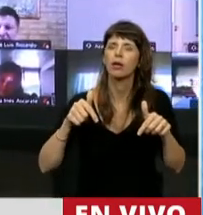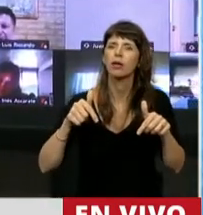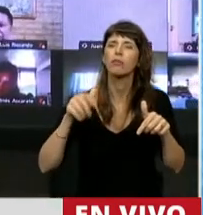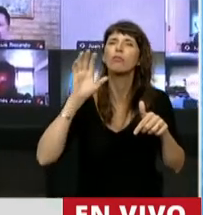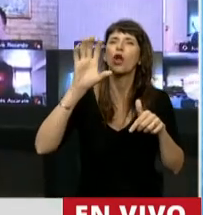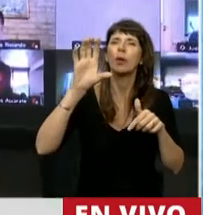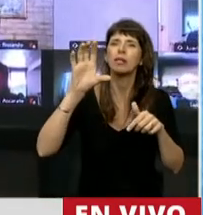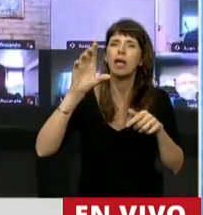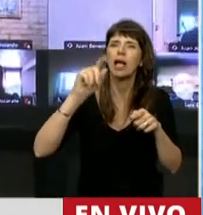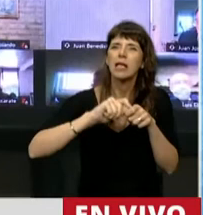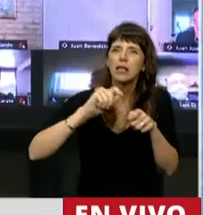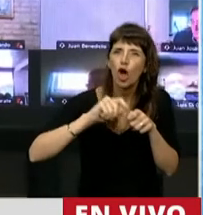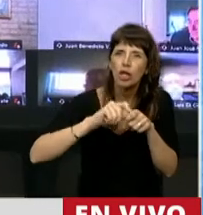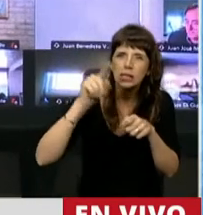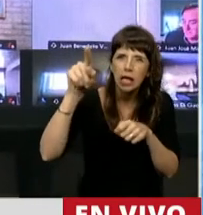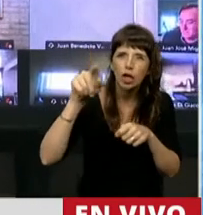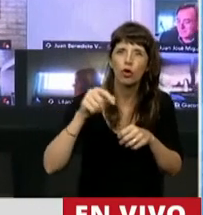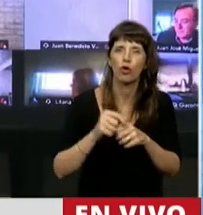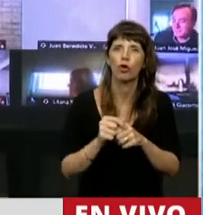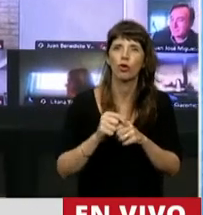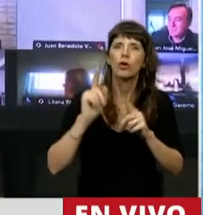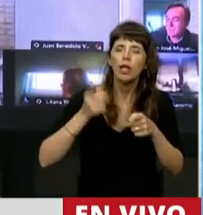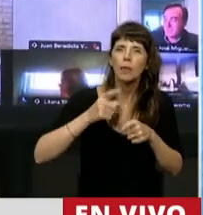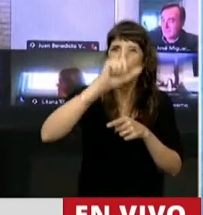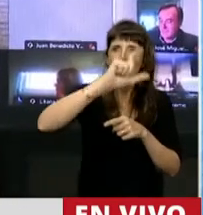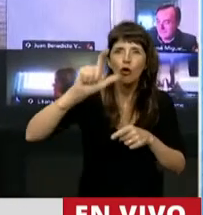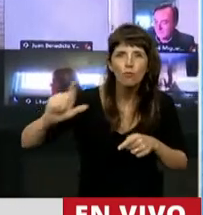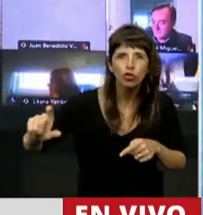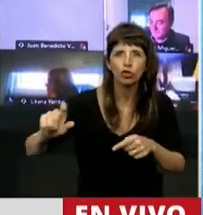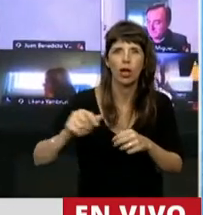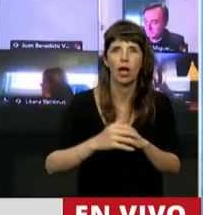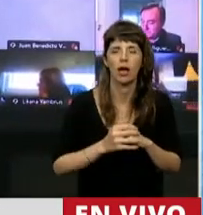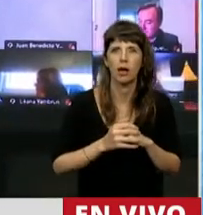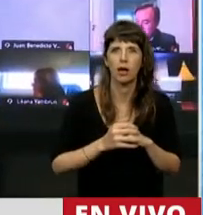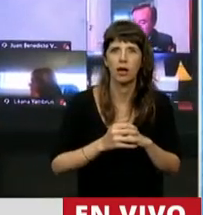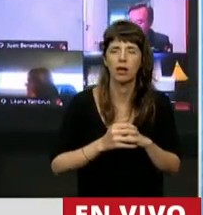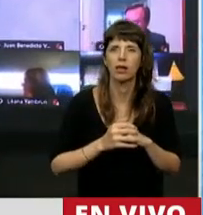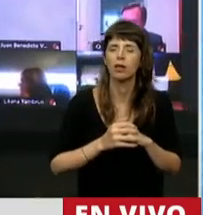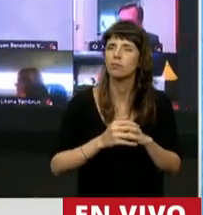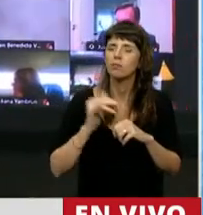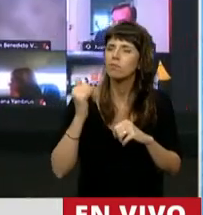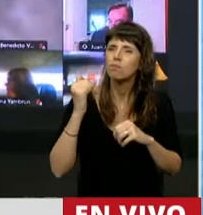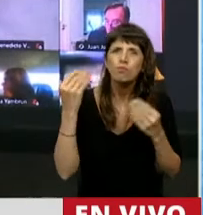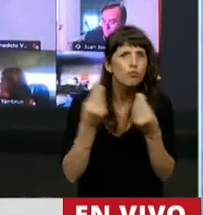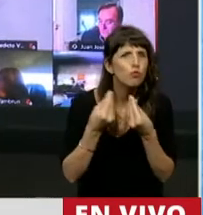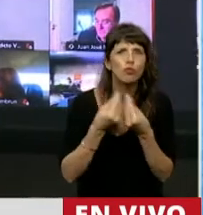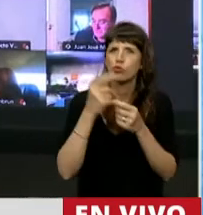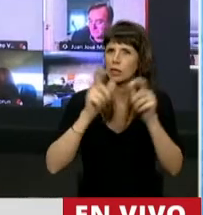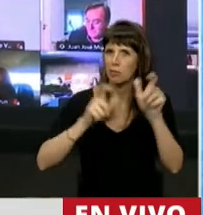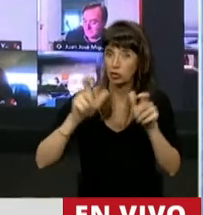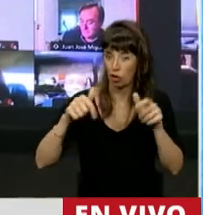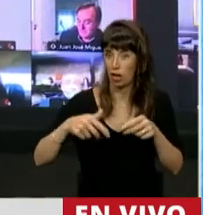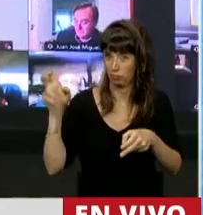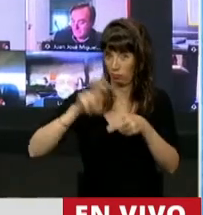santiago del estero y de formosa muchos de los que estamos sentados acá